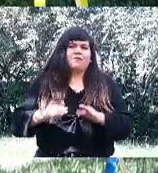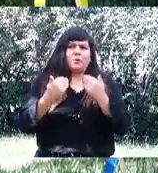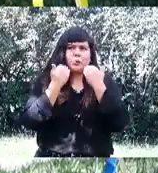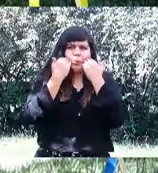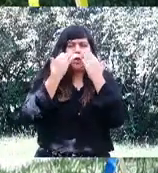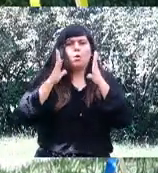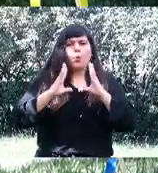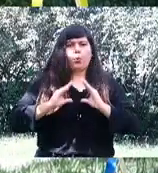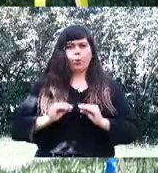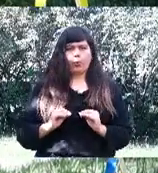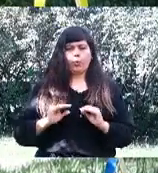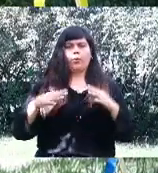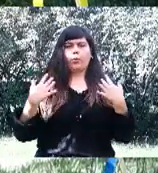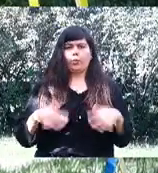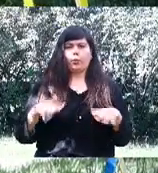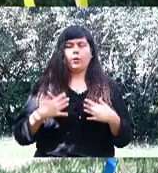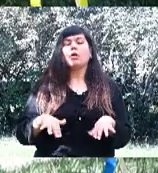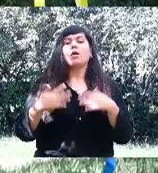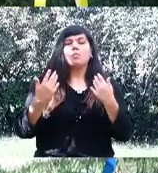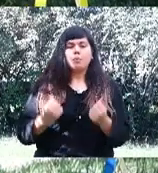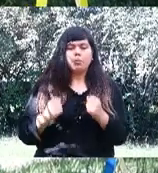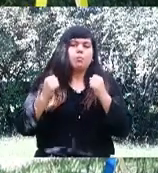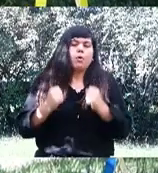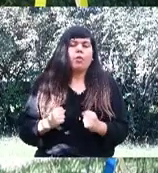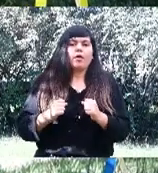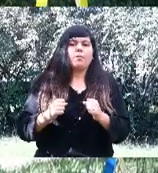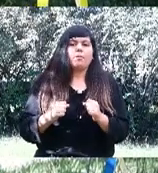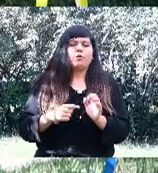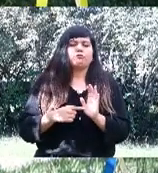fondo ya podemos eh abarcarlosablandarlosabocarlosabonarlosabordarlosabortarlosabrasarlosabrazarlosabreviarlosabrigarlosabrogarlosabrumarlosacabarlosacallarlosacatarlosaccionarlosacecharlosaceitarlosacentuarlosaceptarlosacercarlosacertarlosachacarlosachicarlos